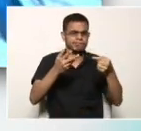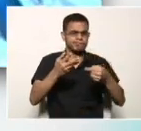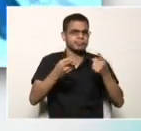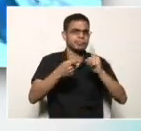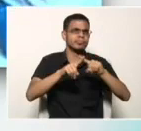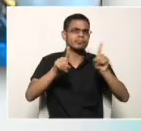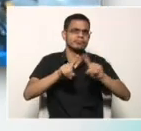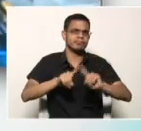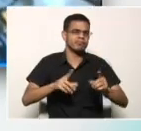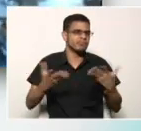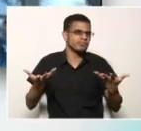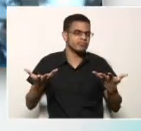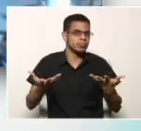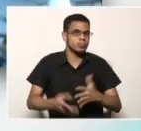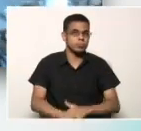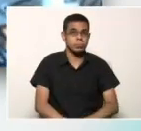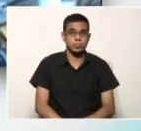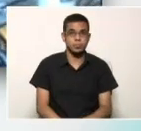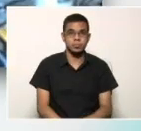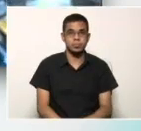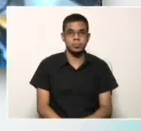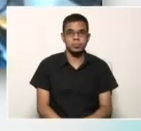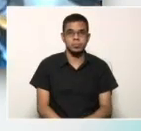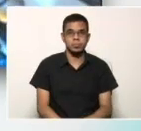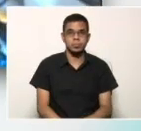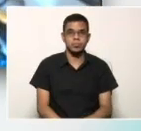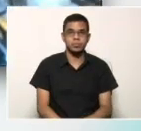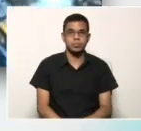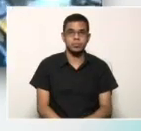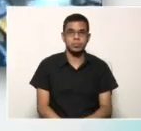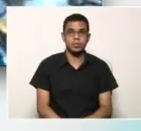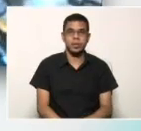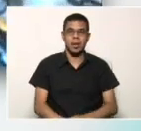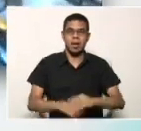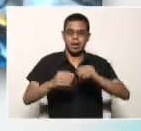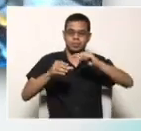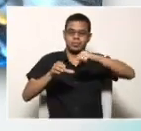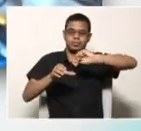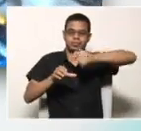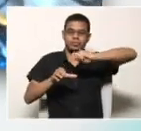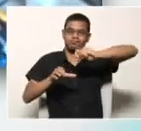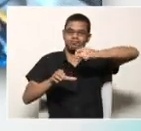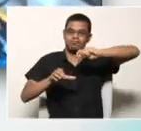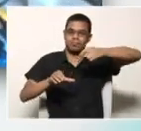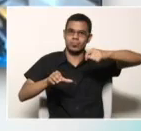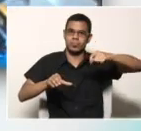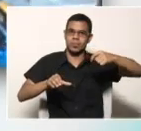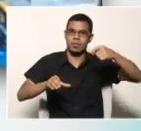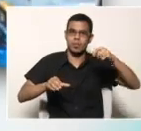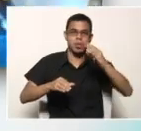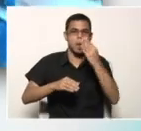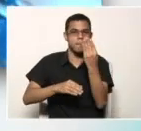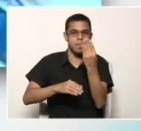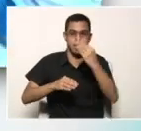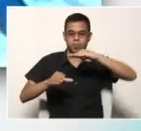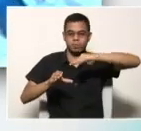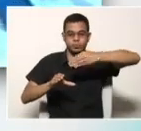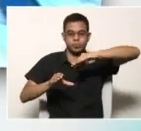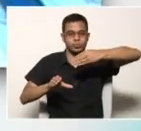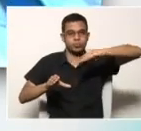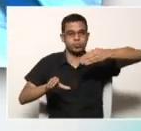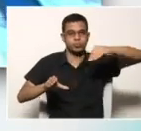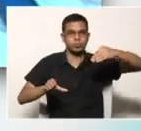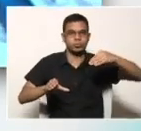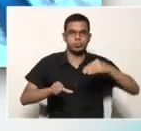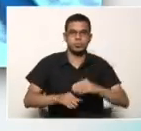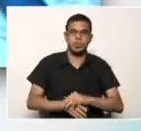pincel. Y vamos a utilizar además destornilladores. En este caso, las cabezas de estos tornillos son de